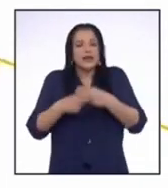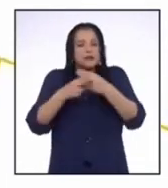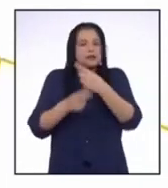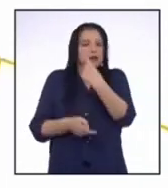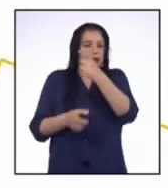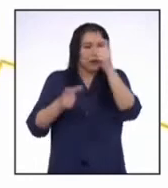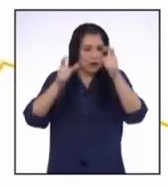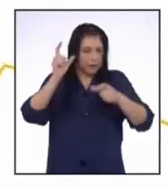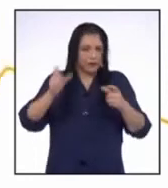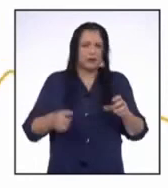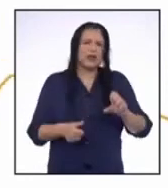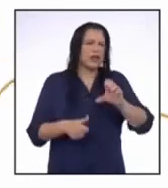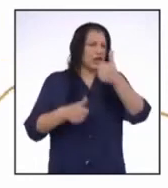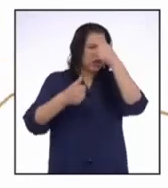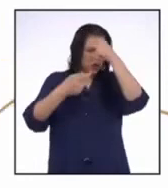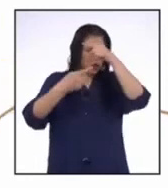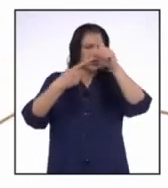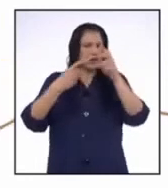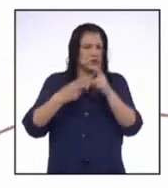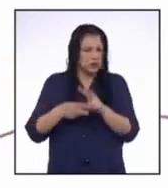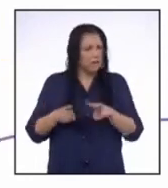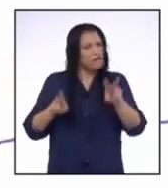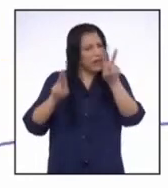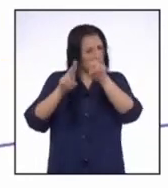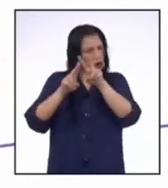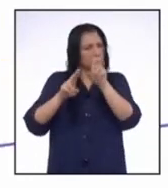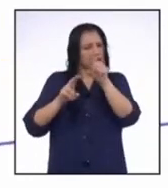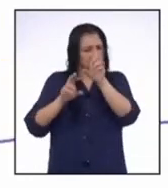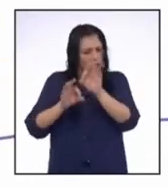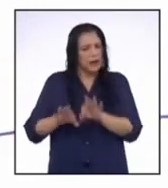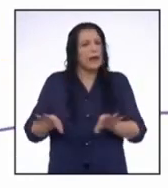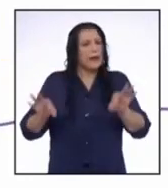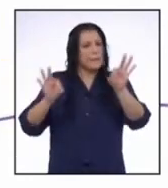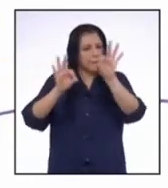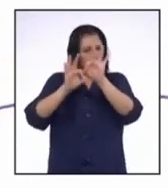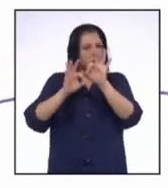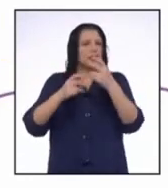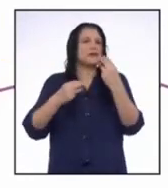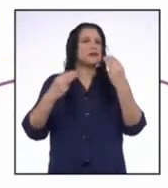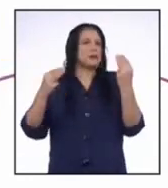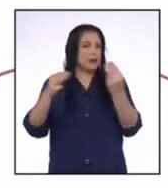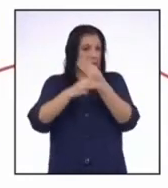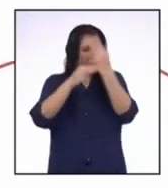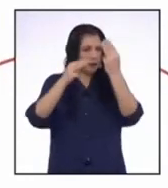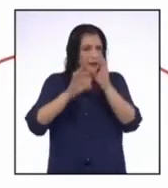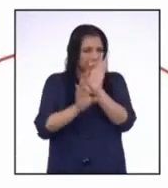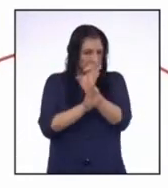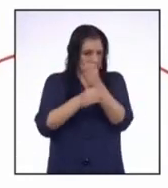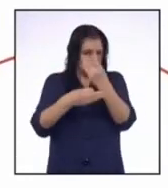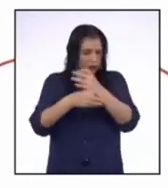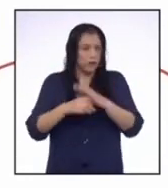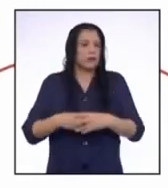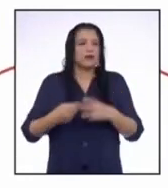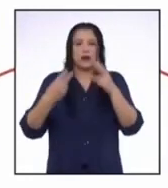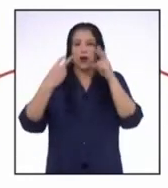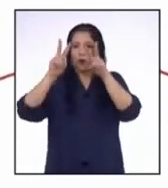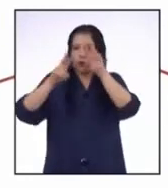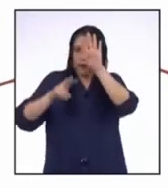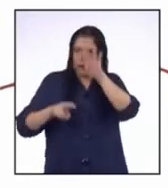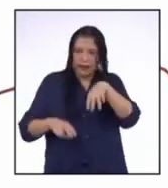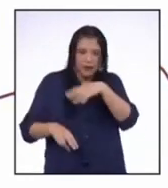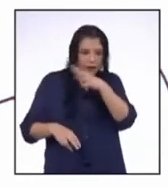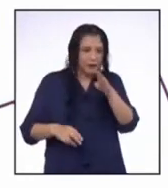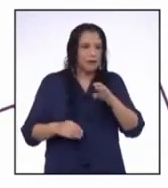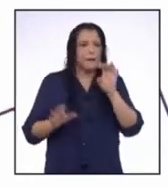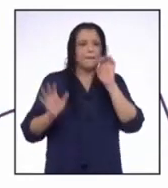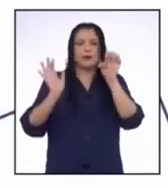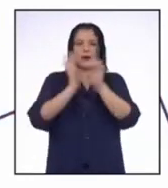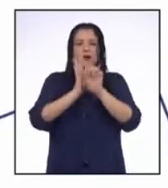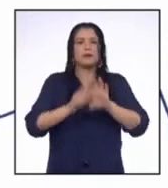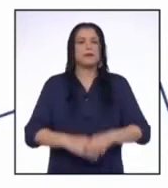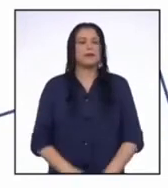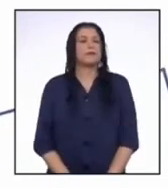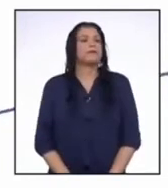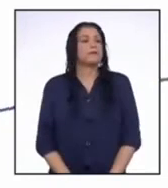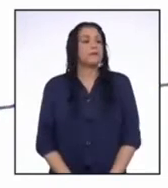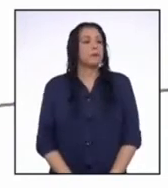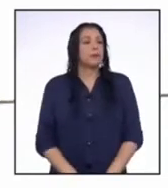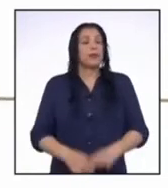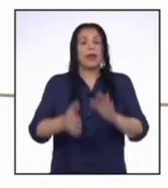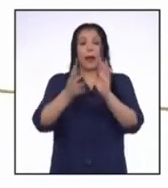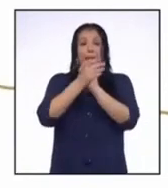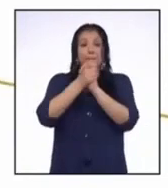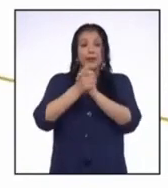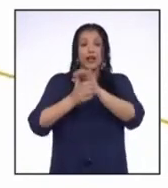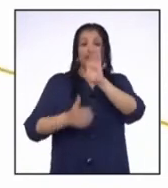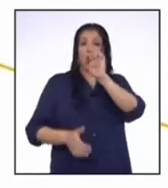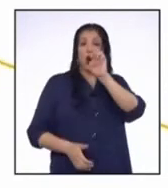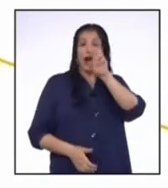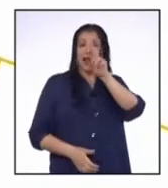persona y también otros valores que son parte de una fórmula matemática, tal como pueden ver en la tabla. Por ejemplo, nuestro amigo